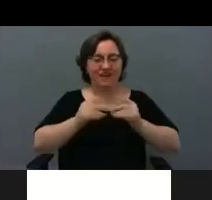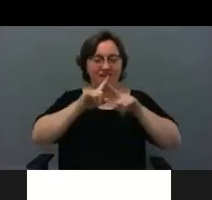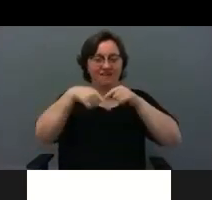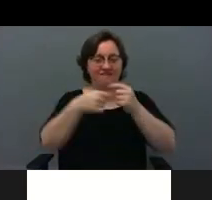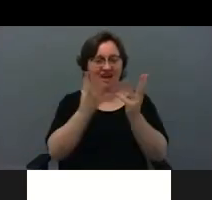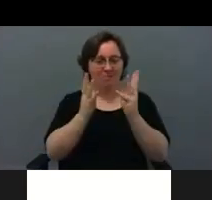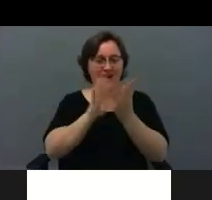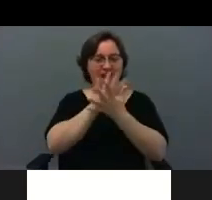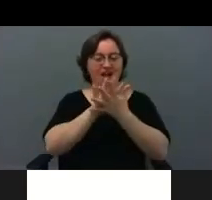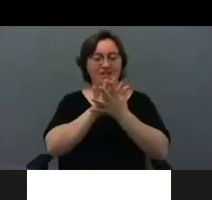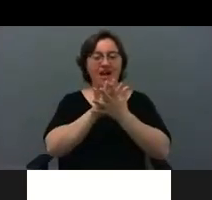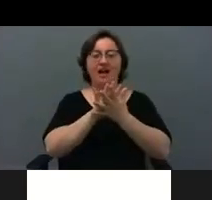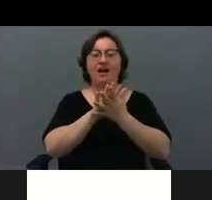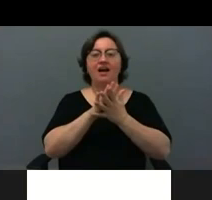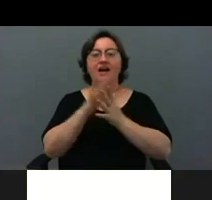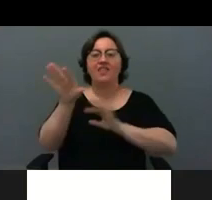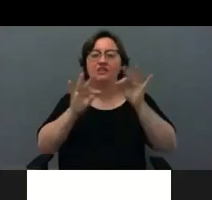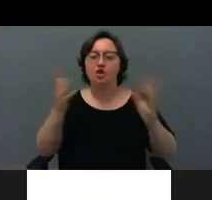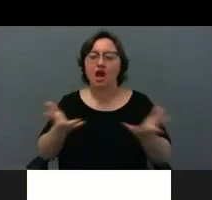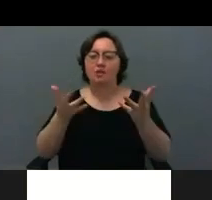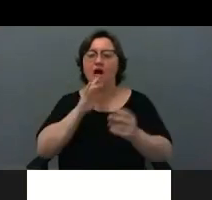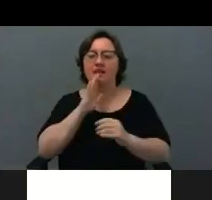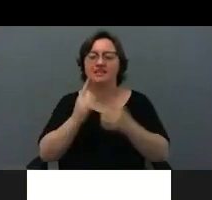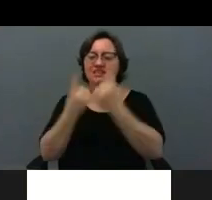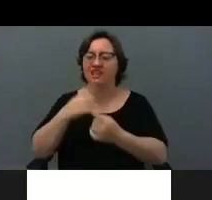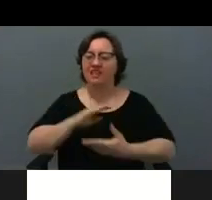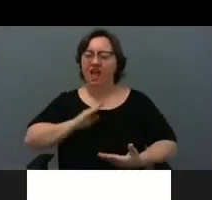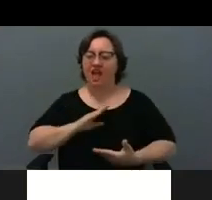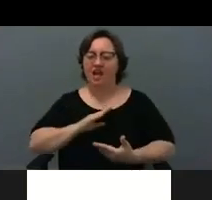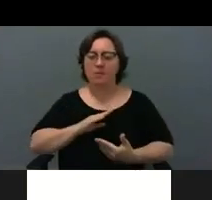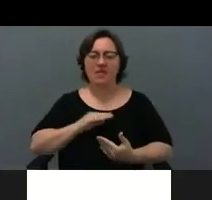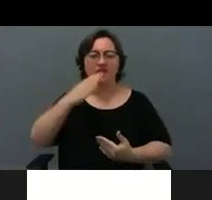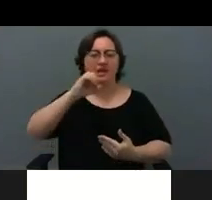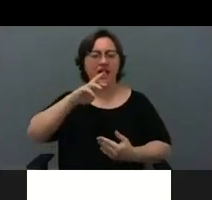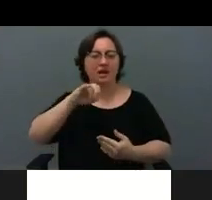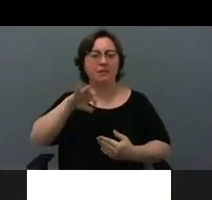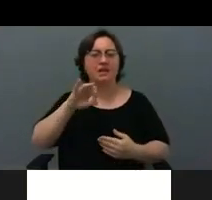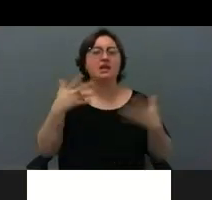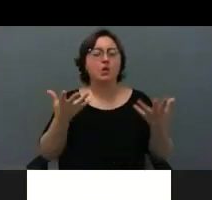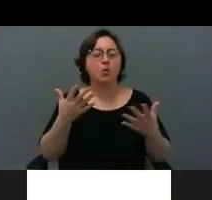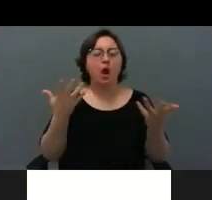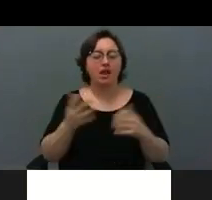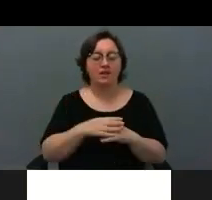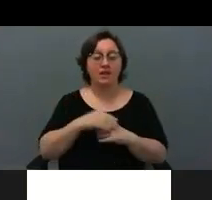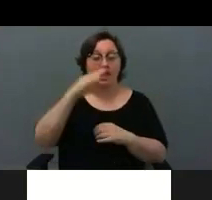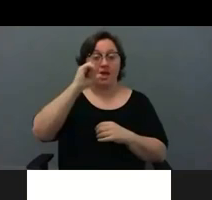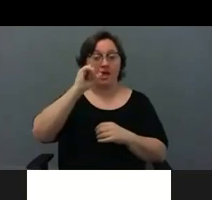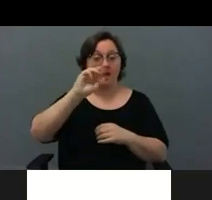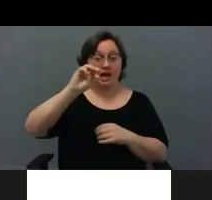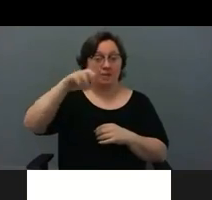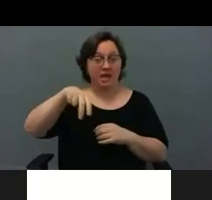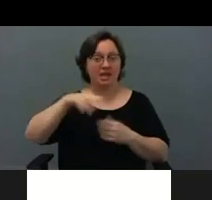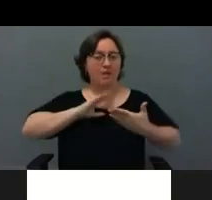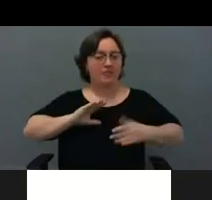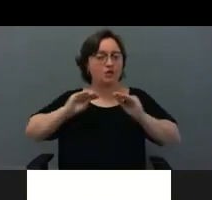que fomenta las decisiones. Leía en el chat antes que cuáles eran las capacidades de Carmen. Pues las capacidades de Carmen, que aprovecho para